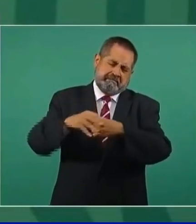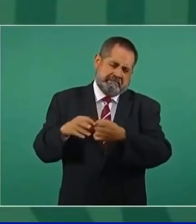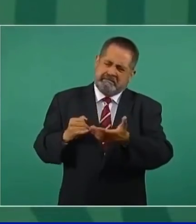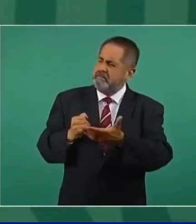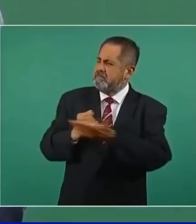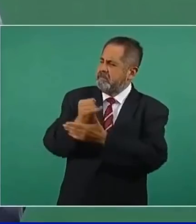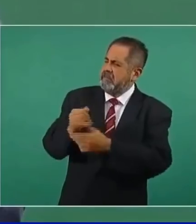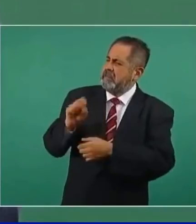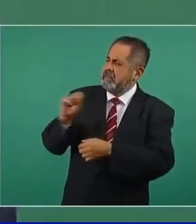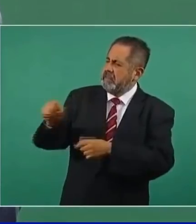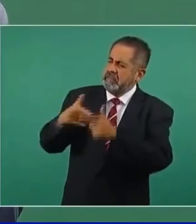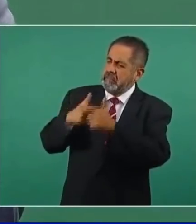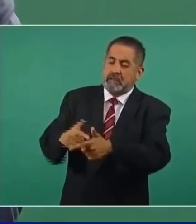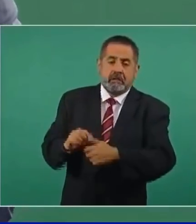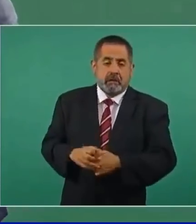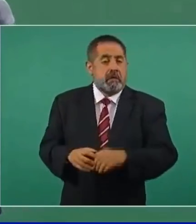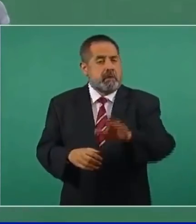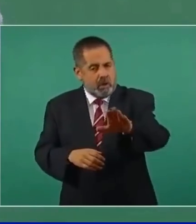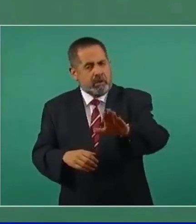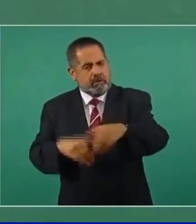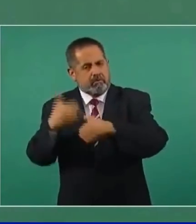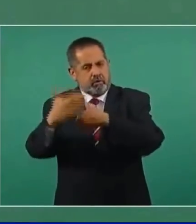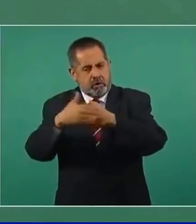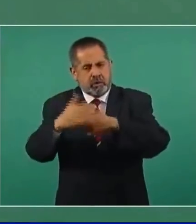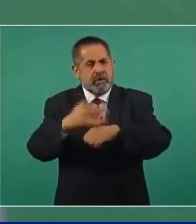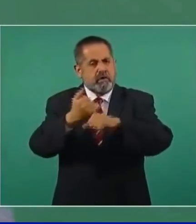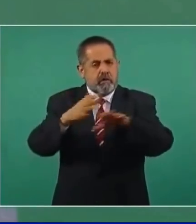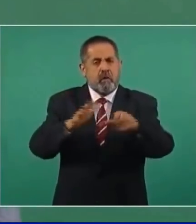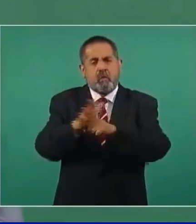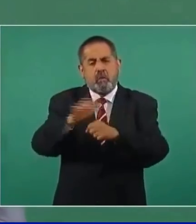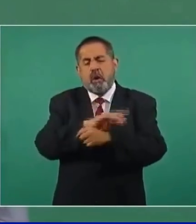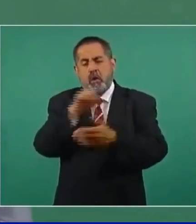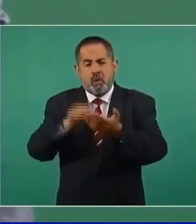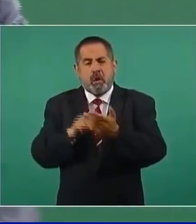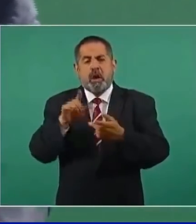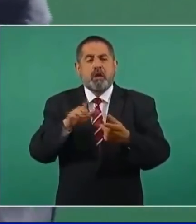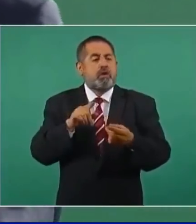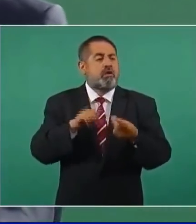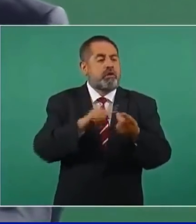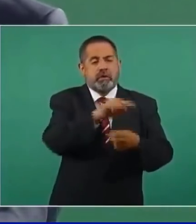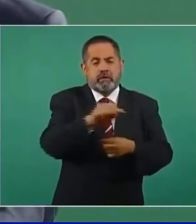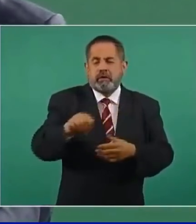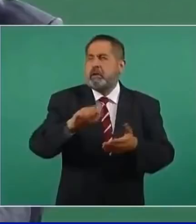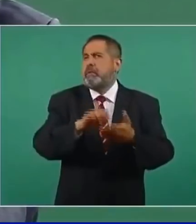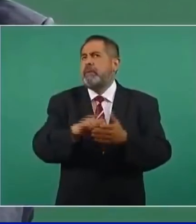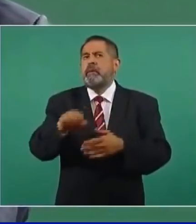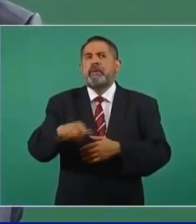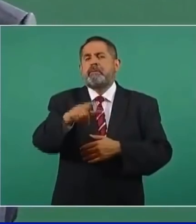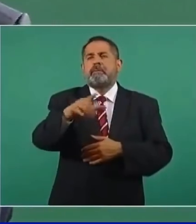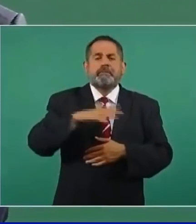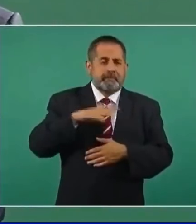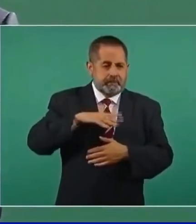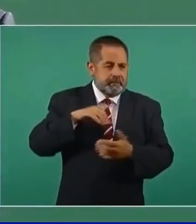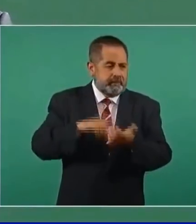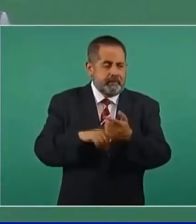Entonces sí, pero sí vamos a informar cuáles son las plantas. Hay, por ejemplo,